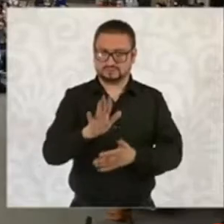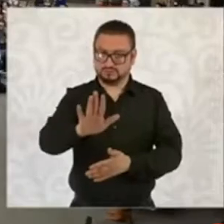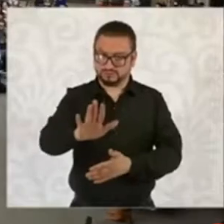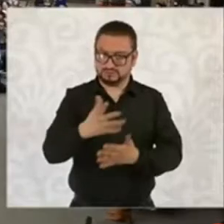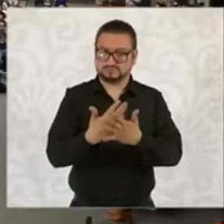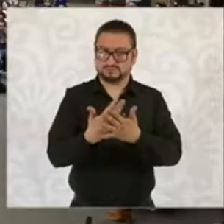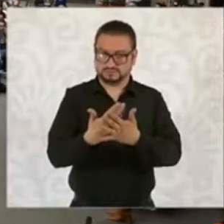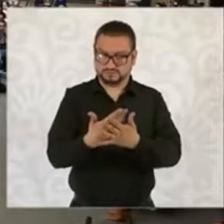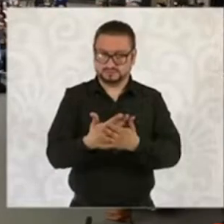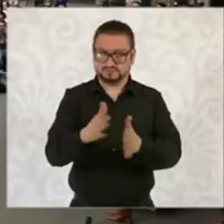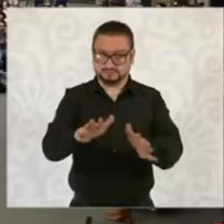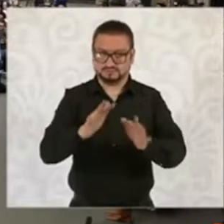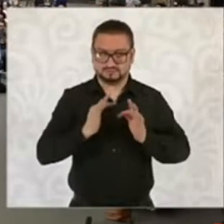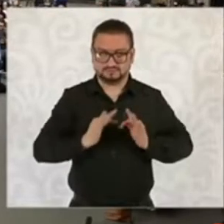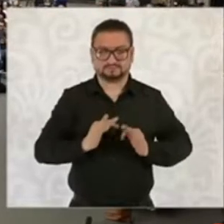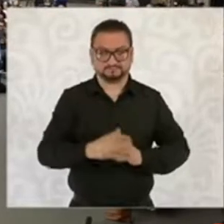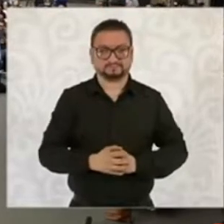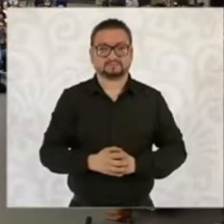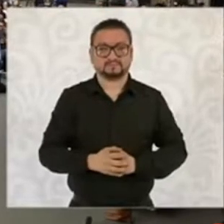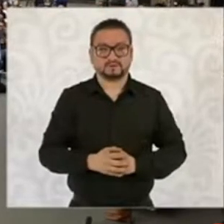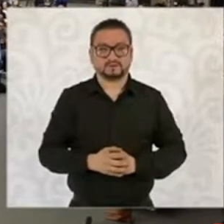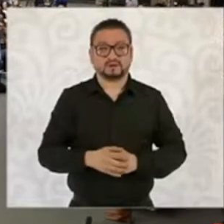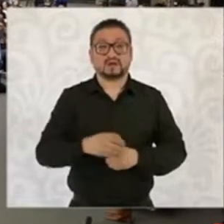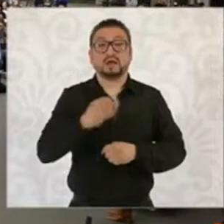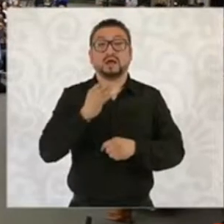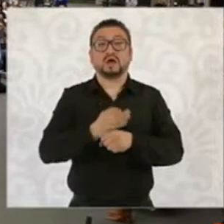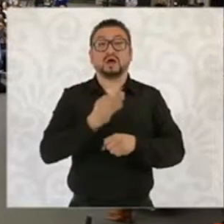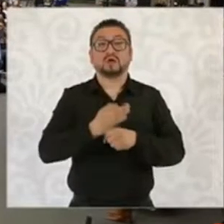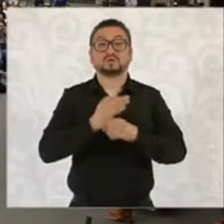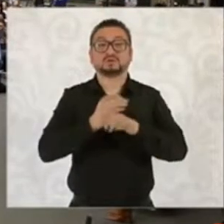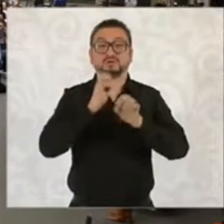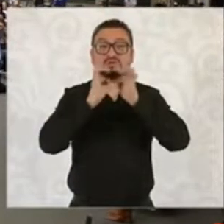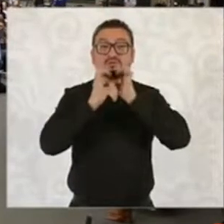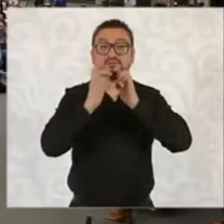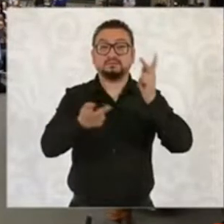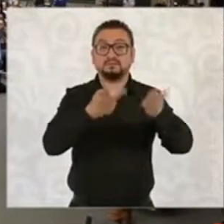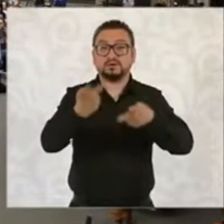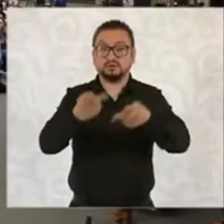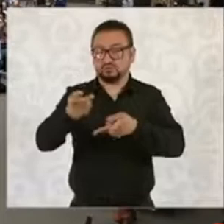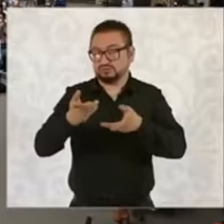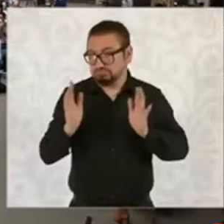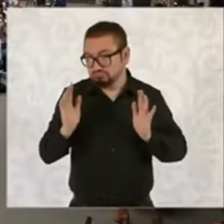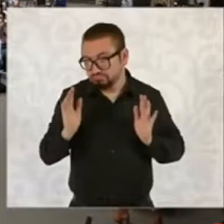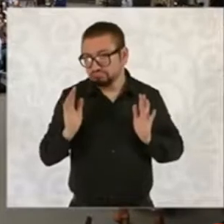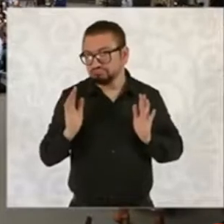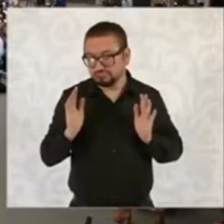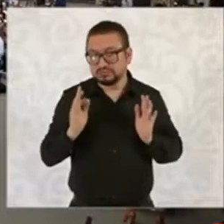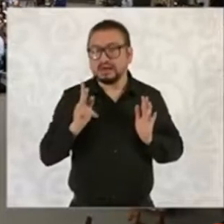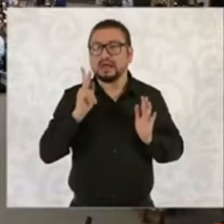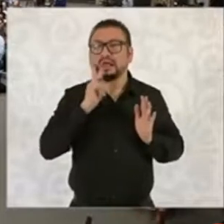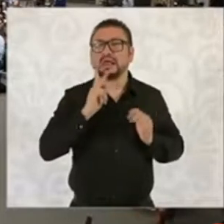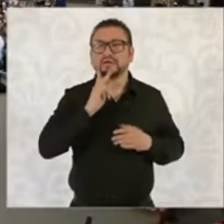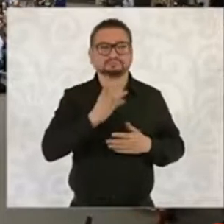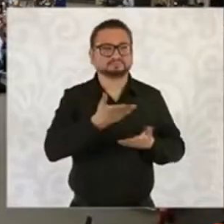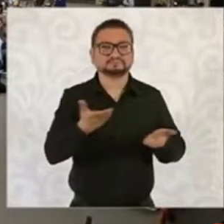espérense tantito. Vamos a poner una encuesta. Digo nada más para